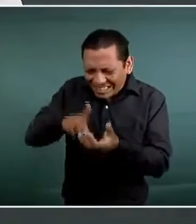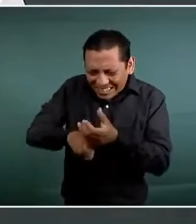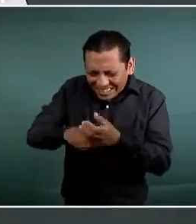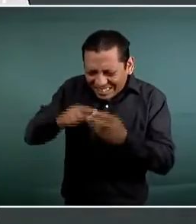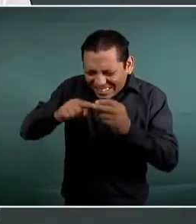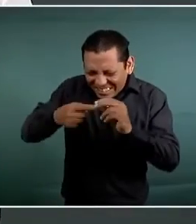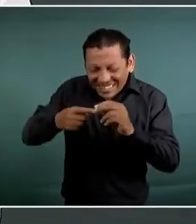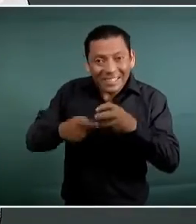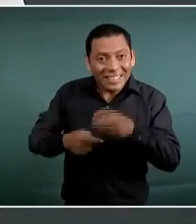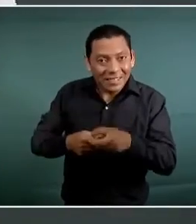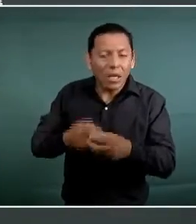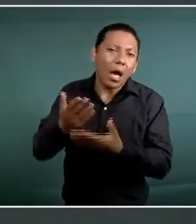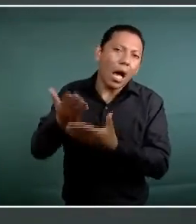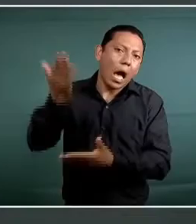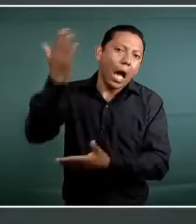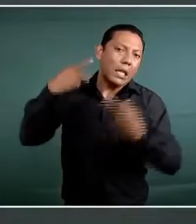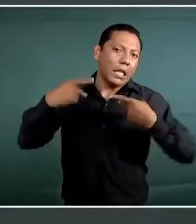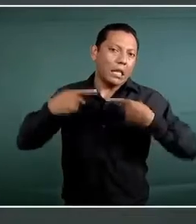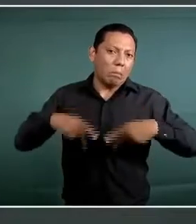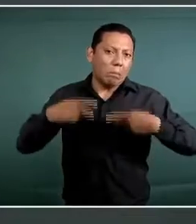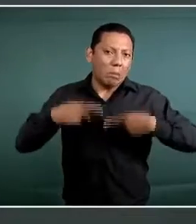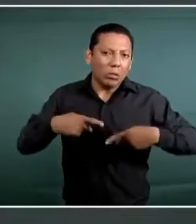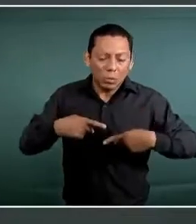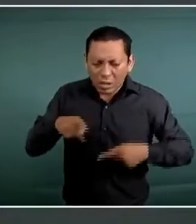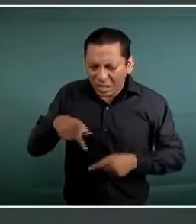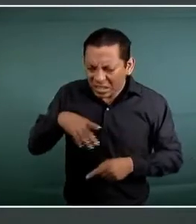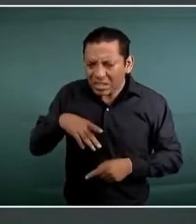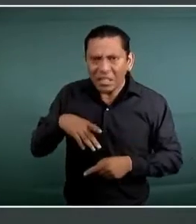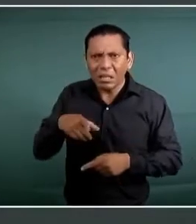Antes la gente recogía la pulpa,